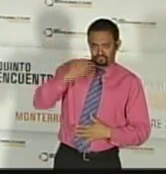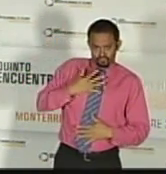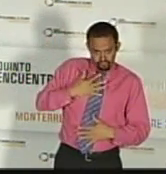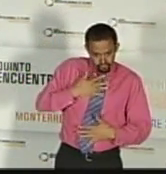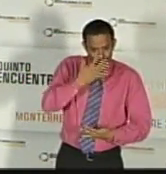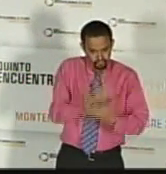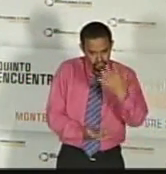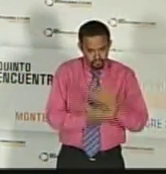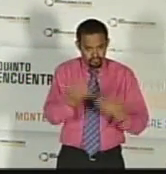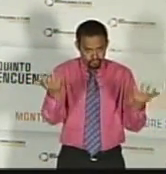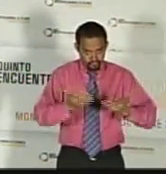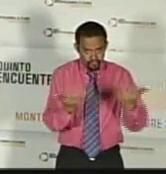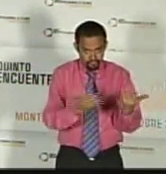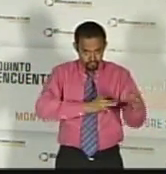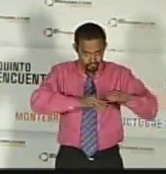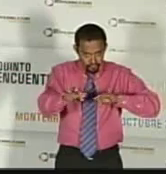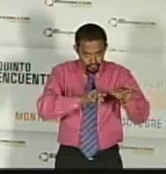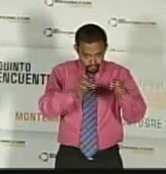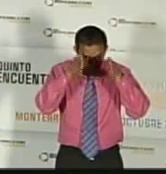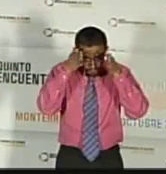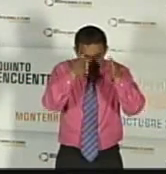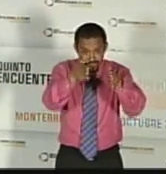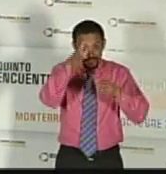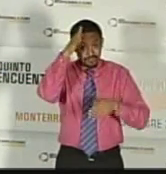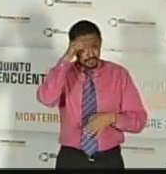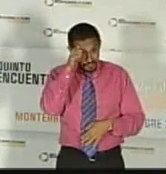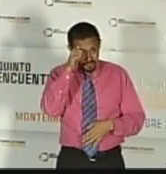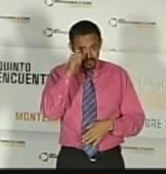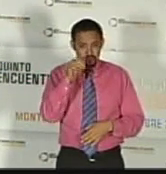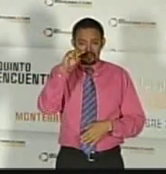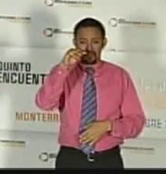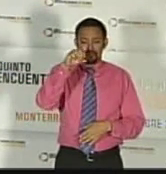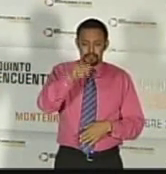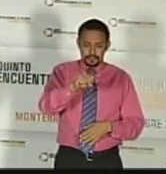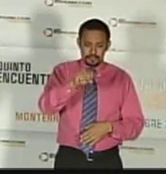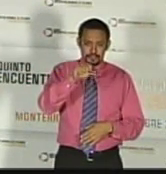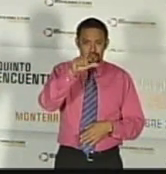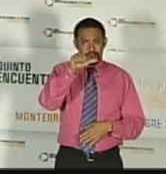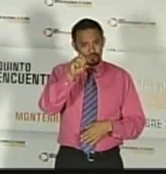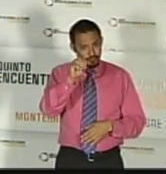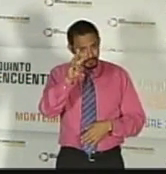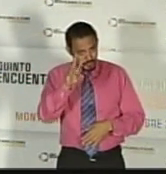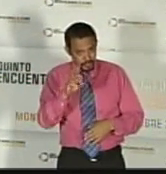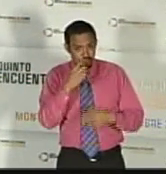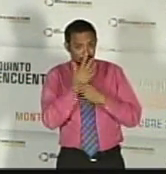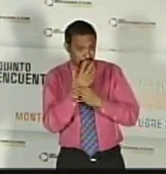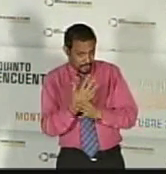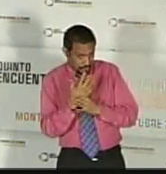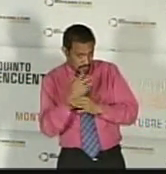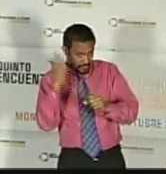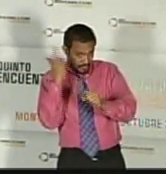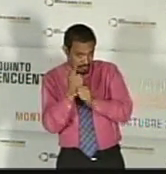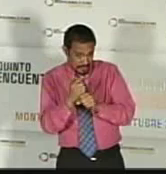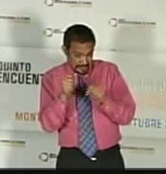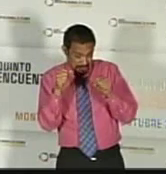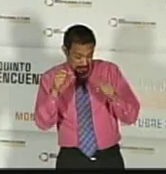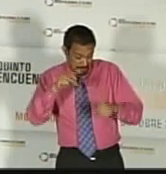actuar, para trabajar. Acuérdense de que Maslow dijo que el descubrimiento de la